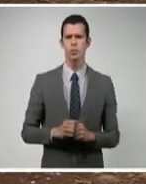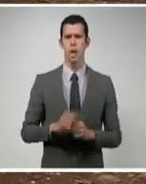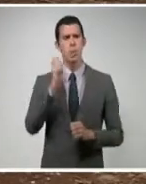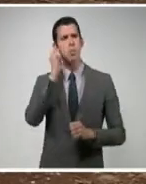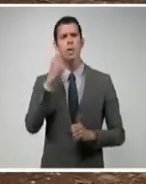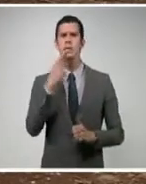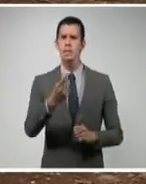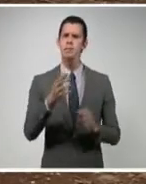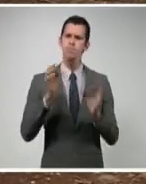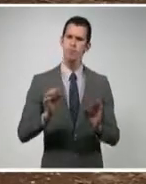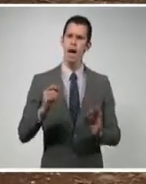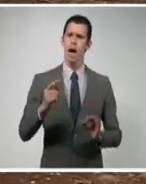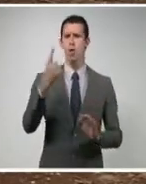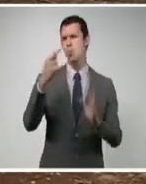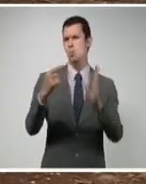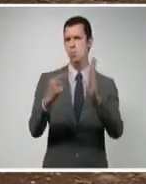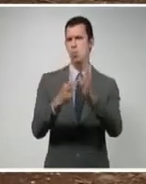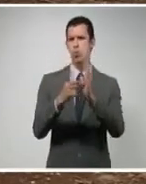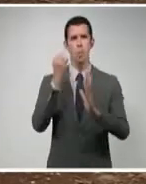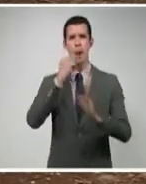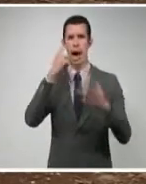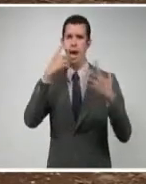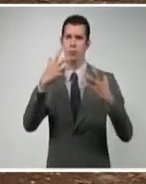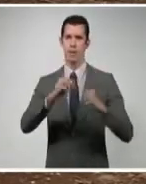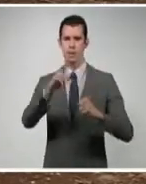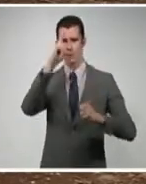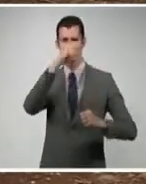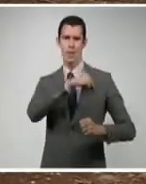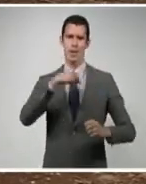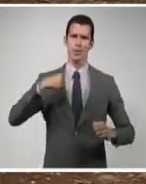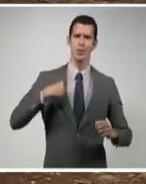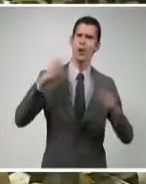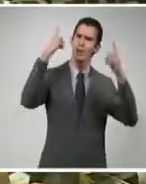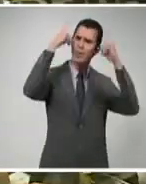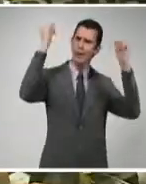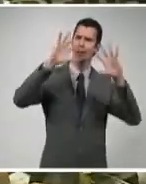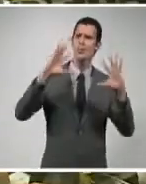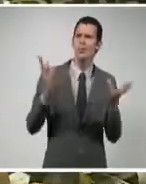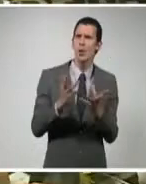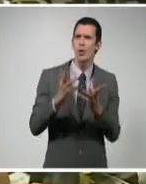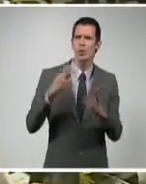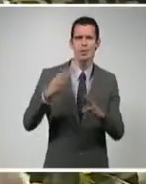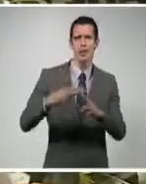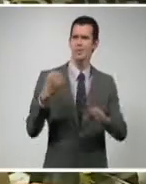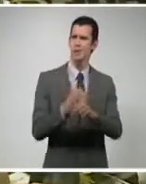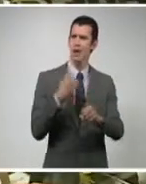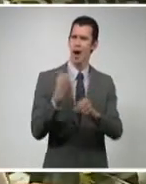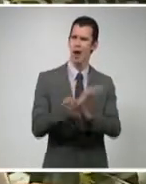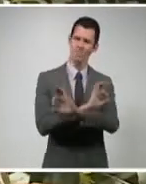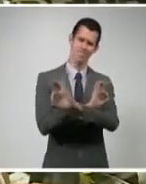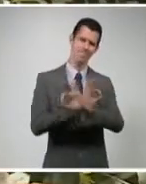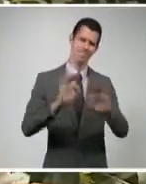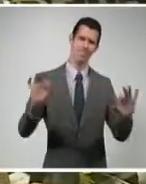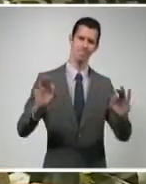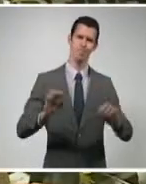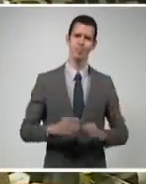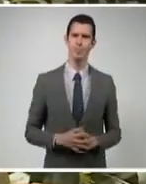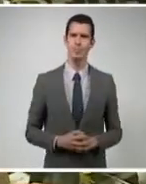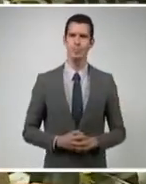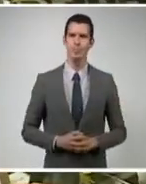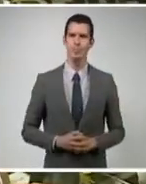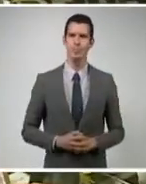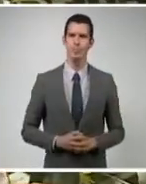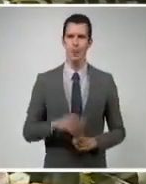de las enfermeras los médicos todos todos todos intachable existe esa confianza que sabemos que hay una entidad en todo el